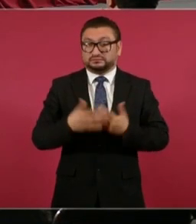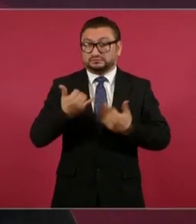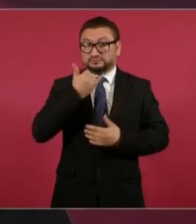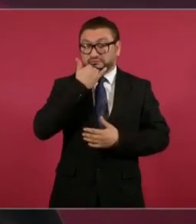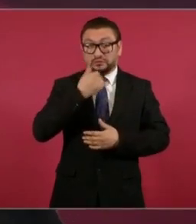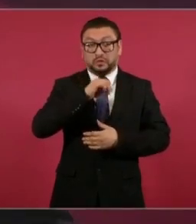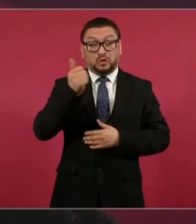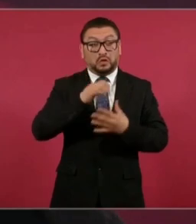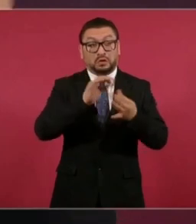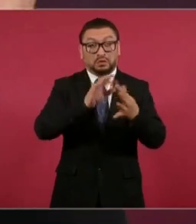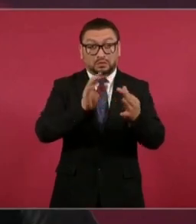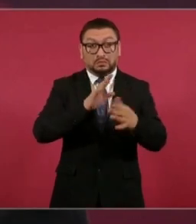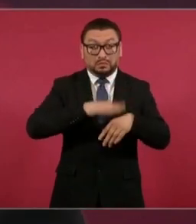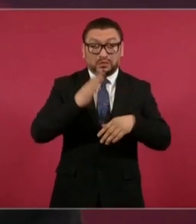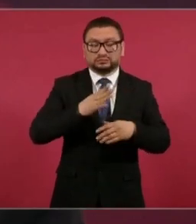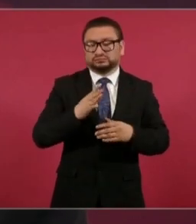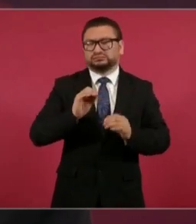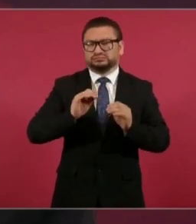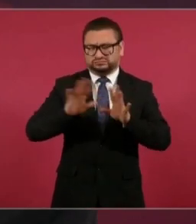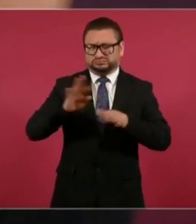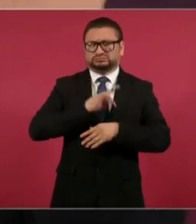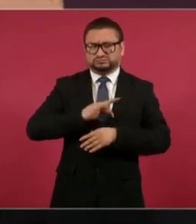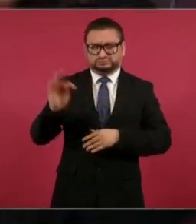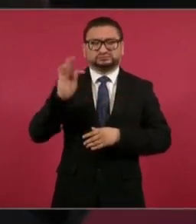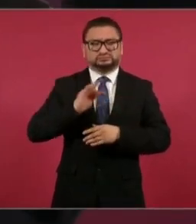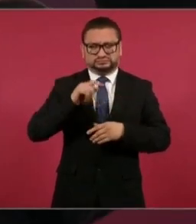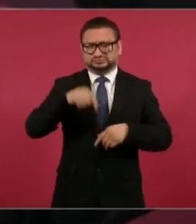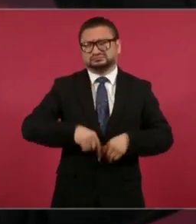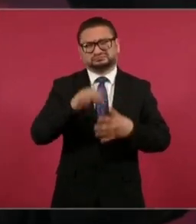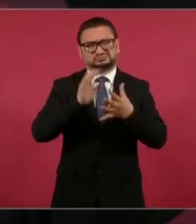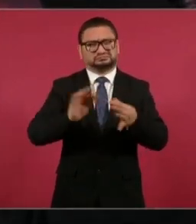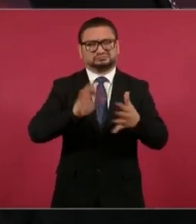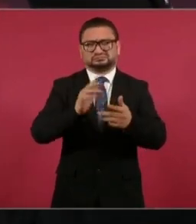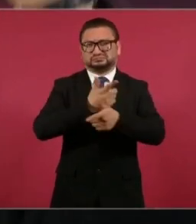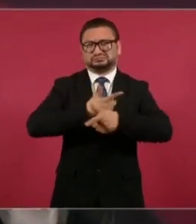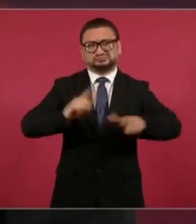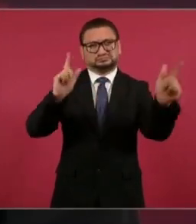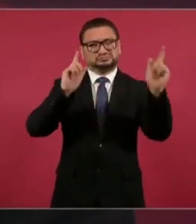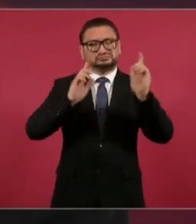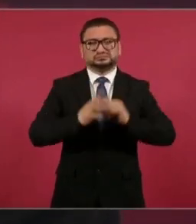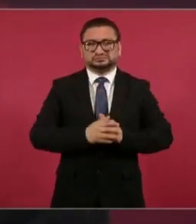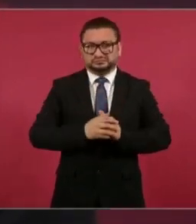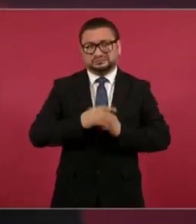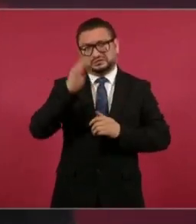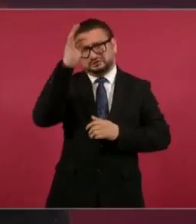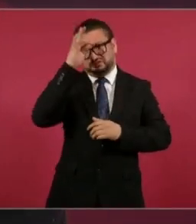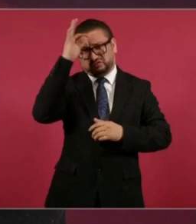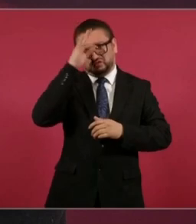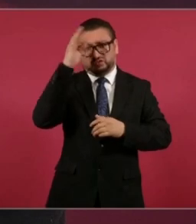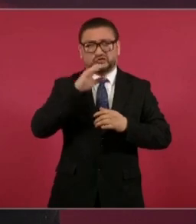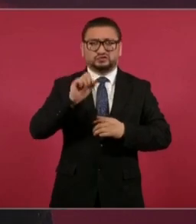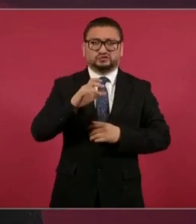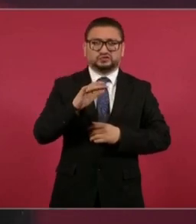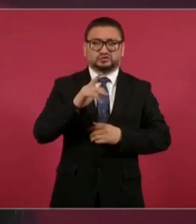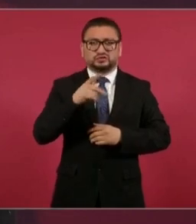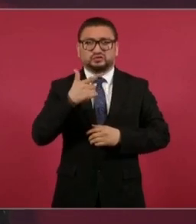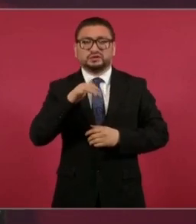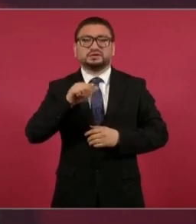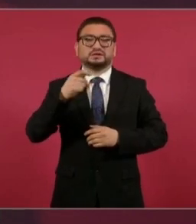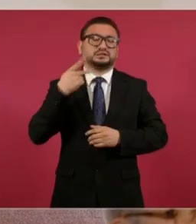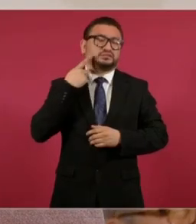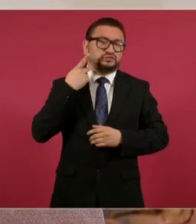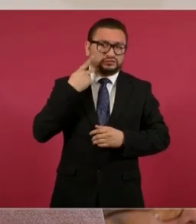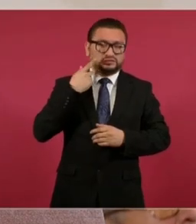decir otra cosa Claro que puedo aquí podemos hablar de filosofía de sociología de política